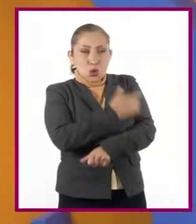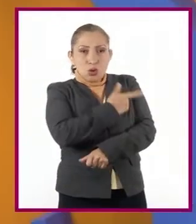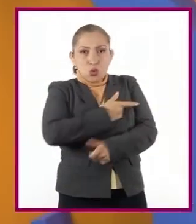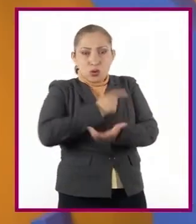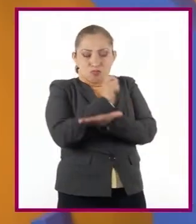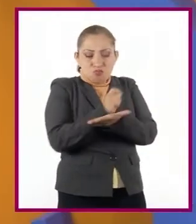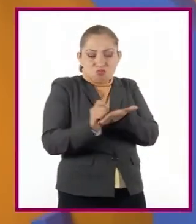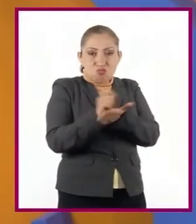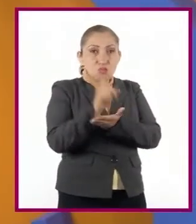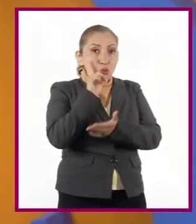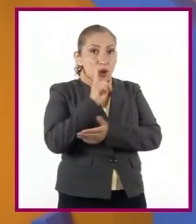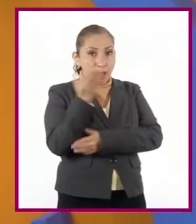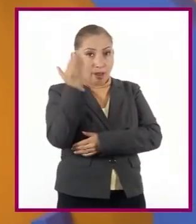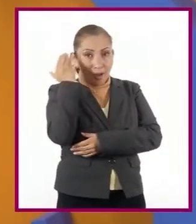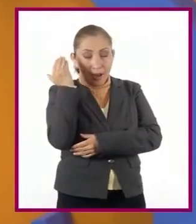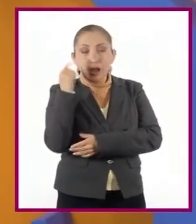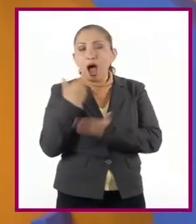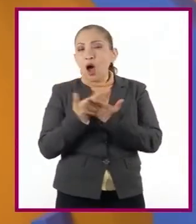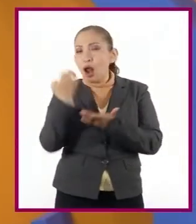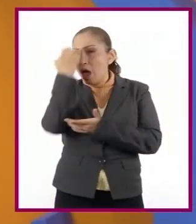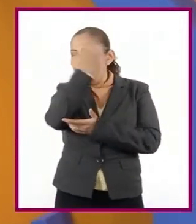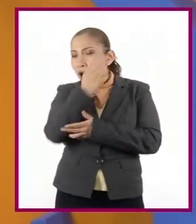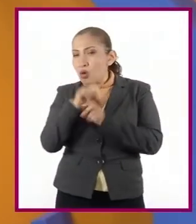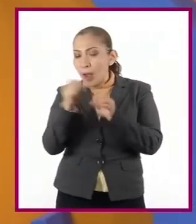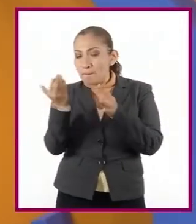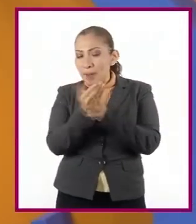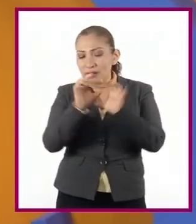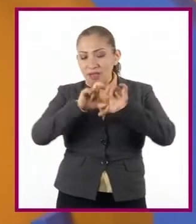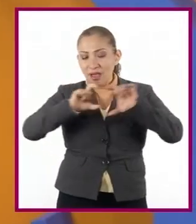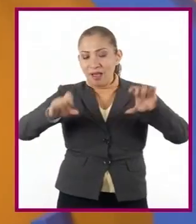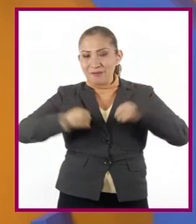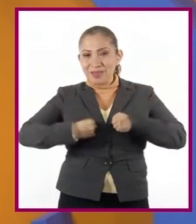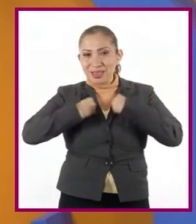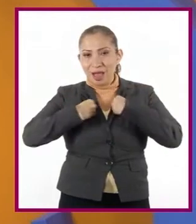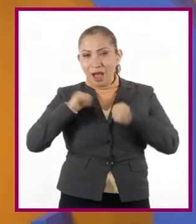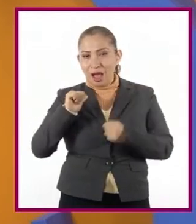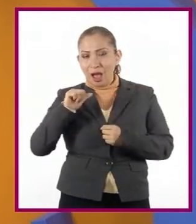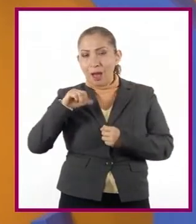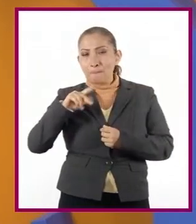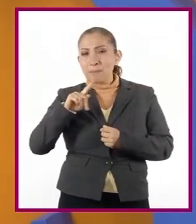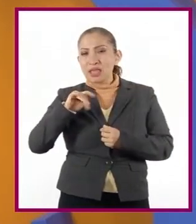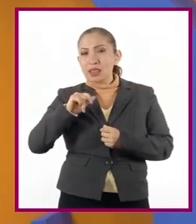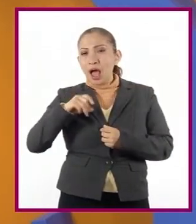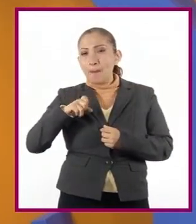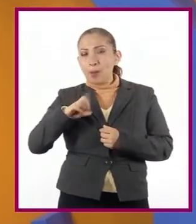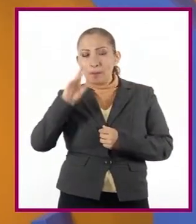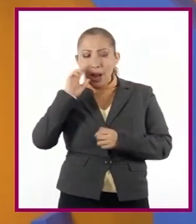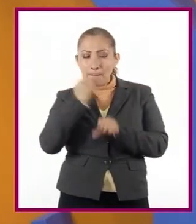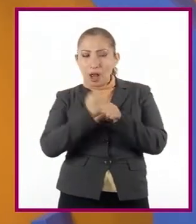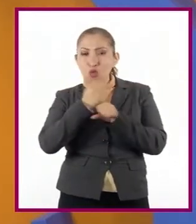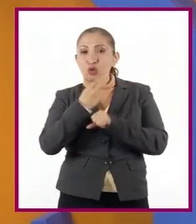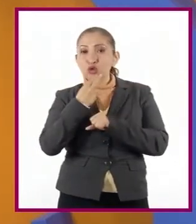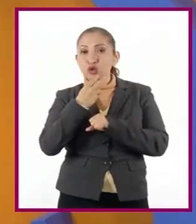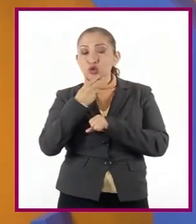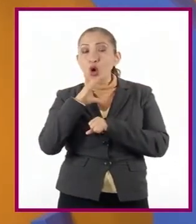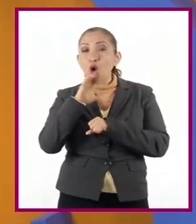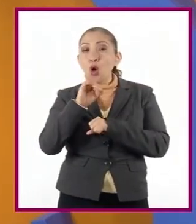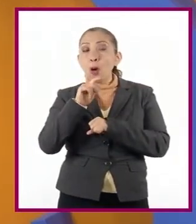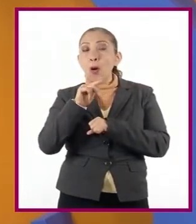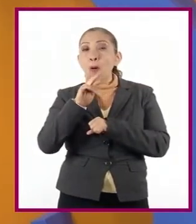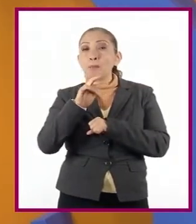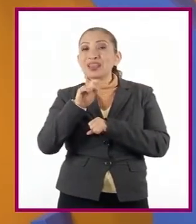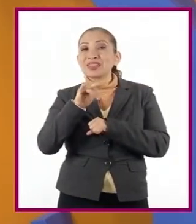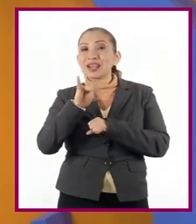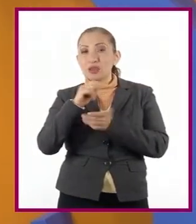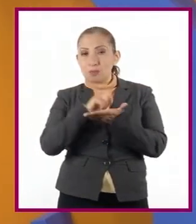letras. Ahora les propongo que analicemos un fragmento de la vida de Pita Amor para poner en práctica el uso del copretérito